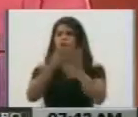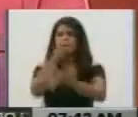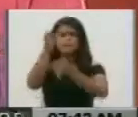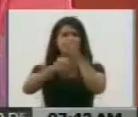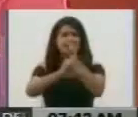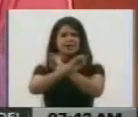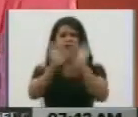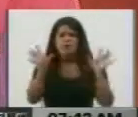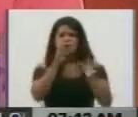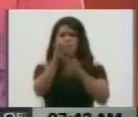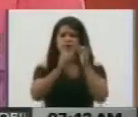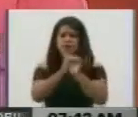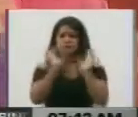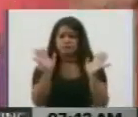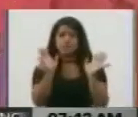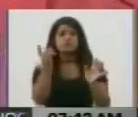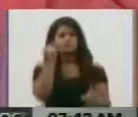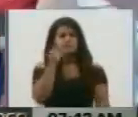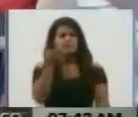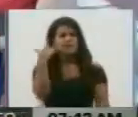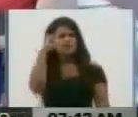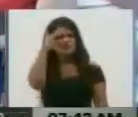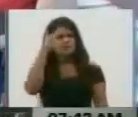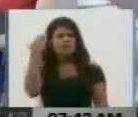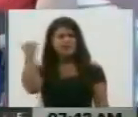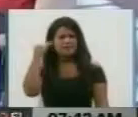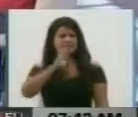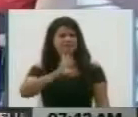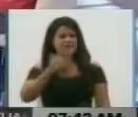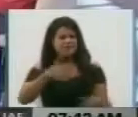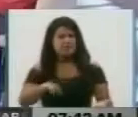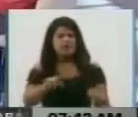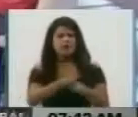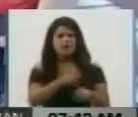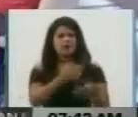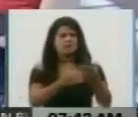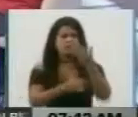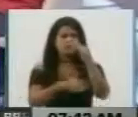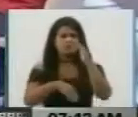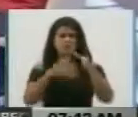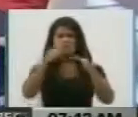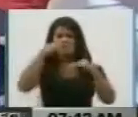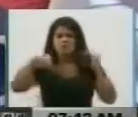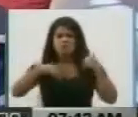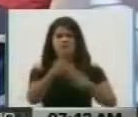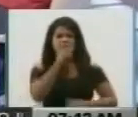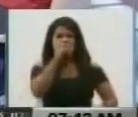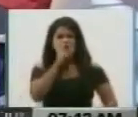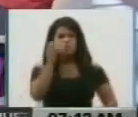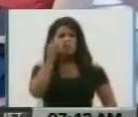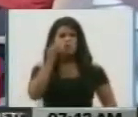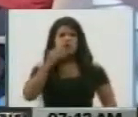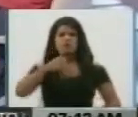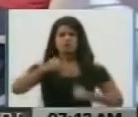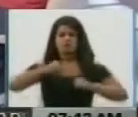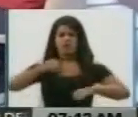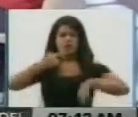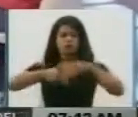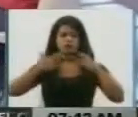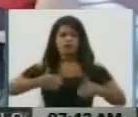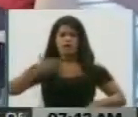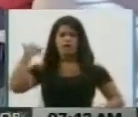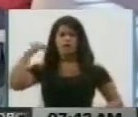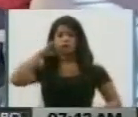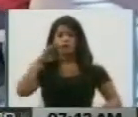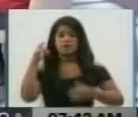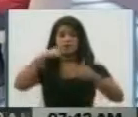ese episodio. Ya ella lo vivió cuando tenía menos de 20 años, y ella era una militante revolucionaria de una organización